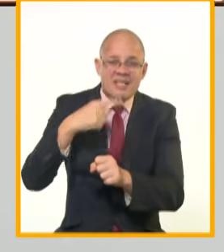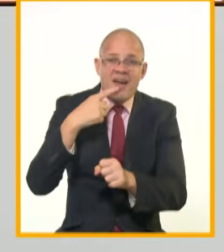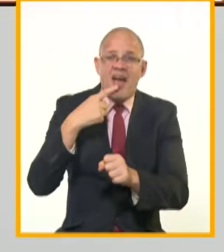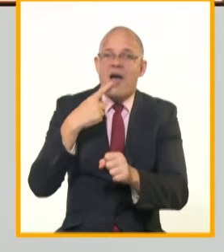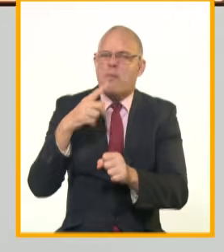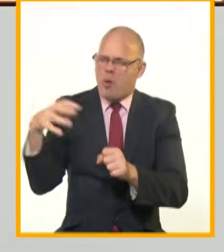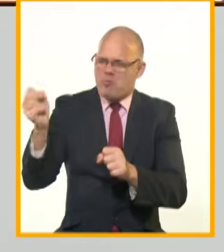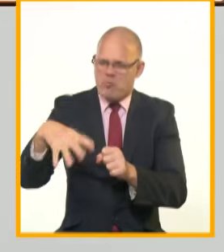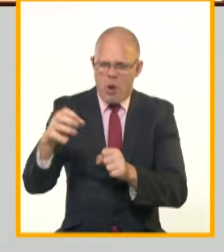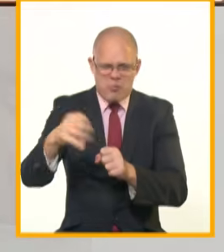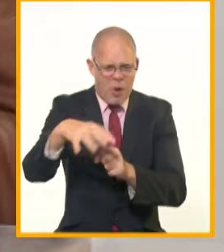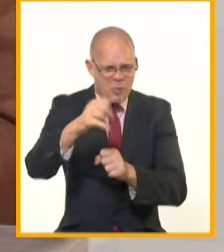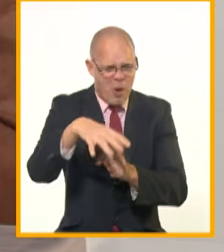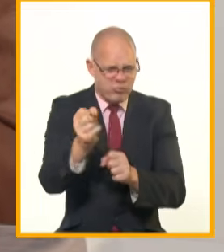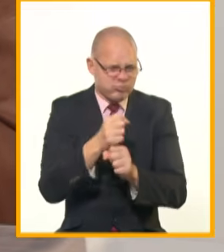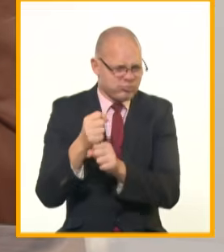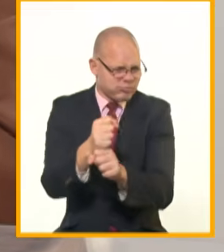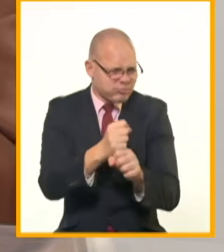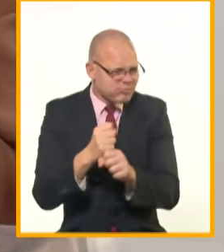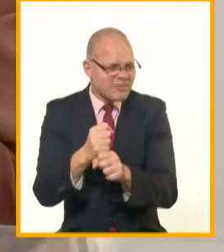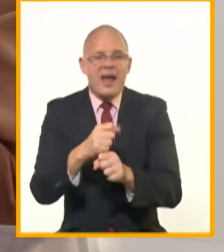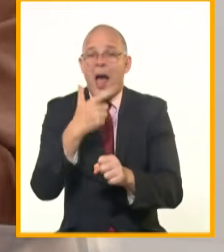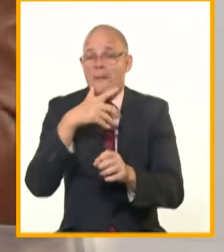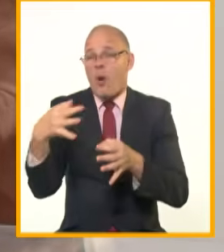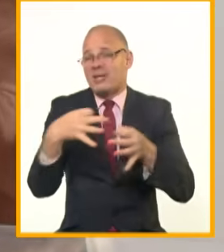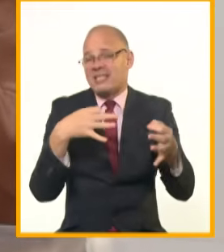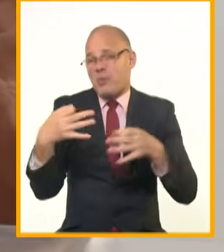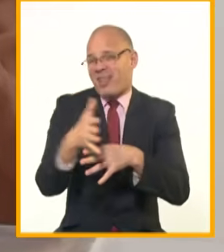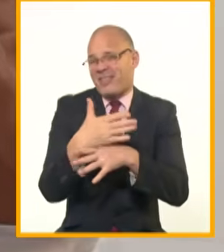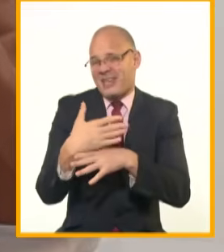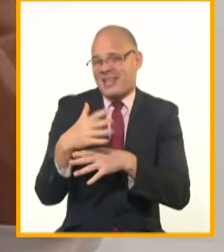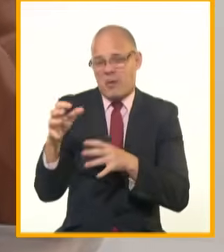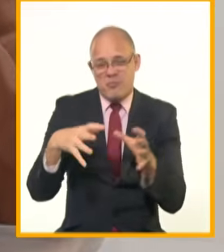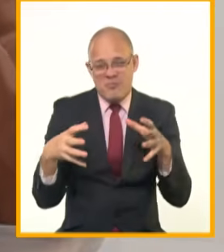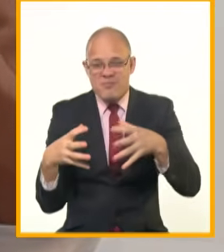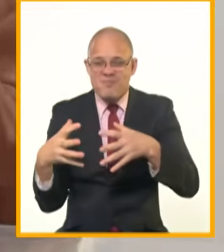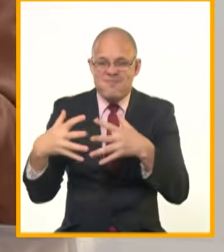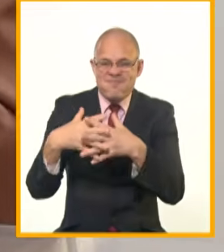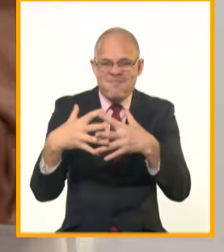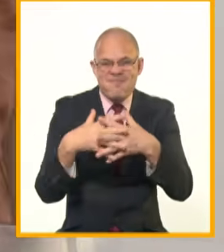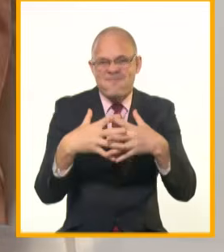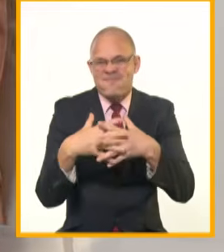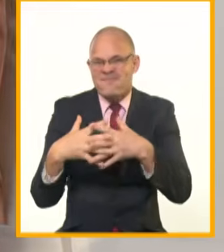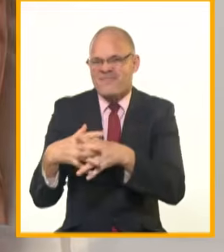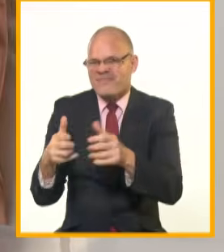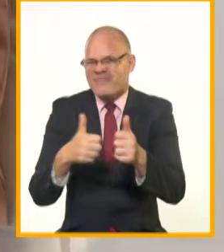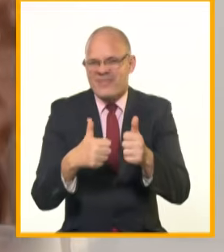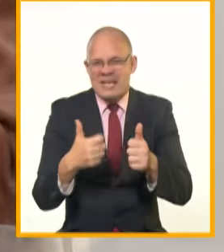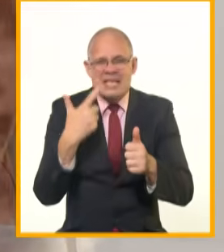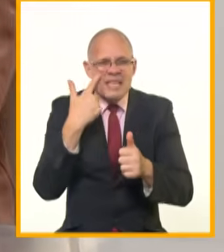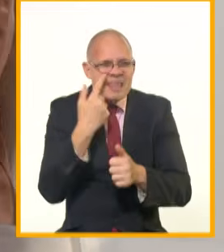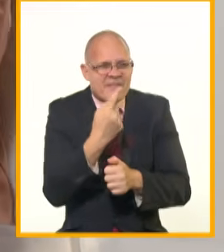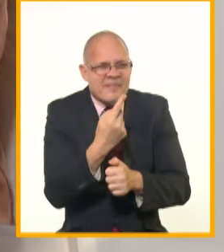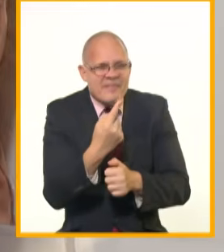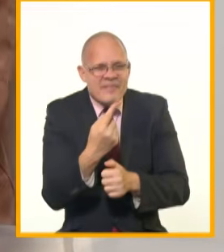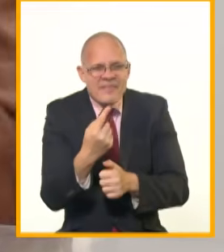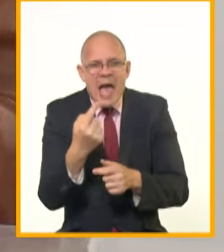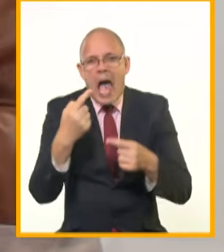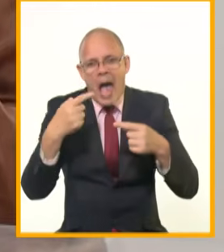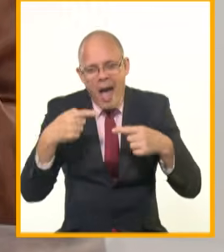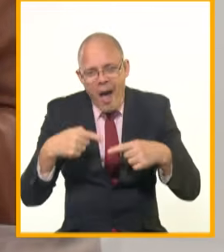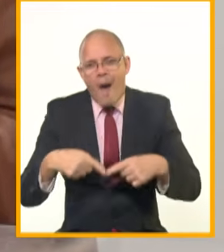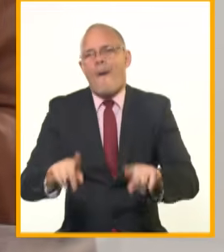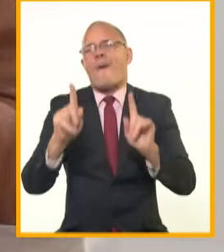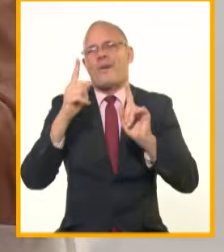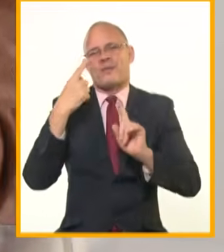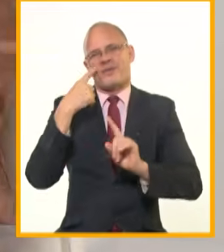una fortaleza cultural muy, muy importante, y eso lo estamos defendiendo. Nosotros sentimos que ya se empieza a notar